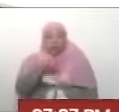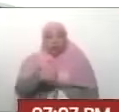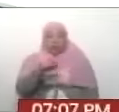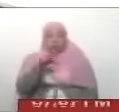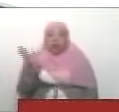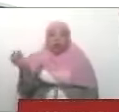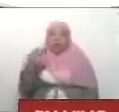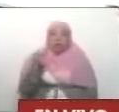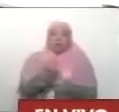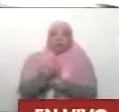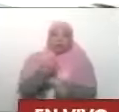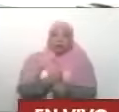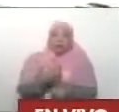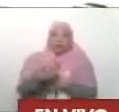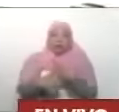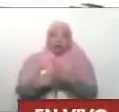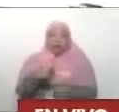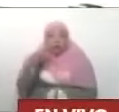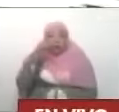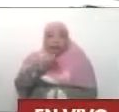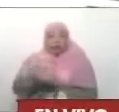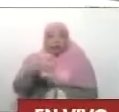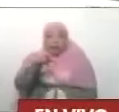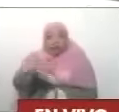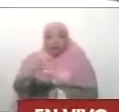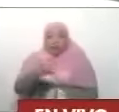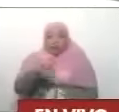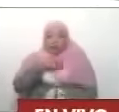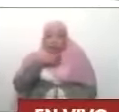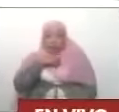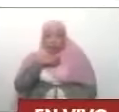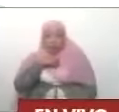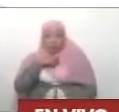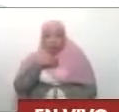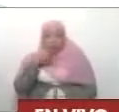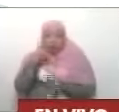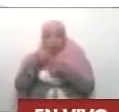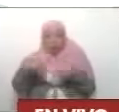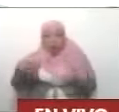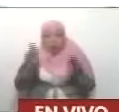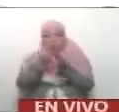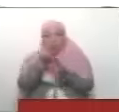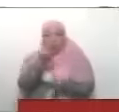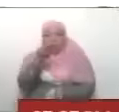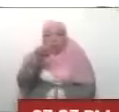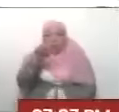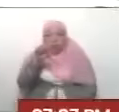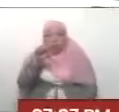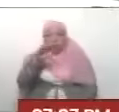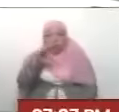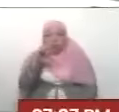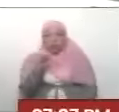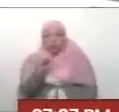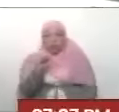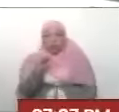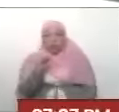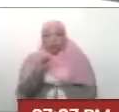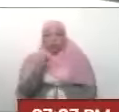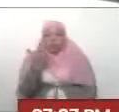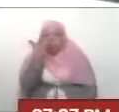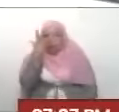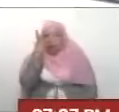sus manos el reconocimiento de la UNESCO a nivel mundial cuando declararon el